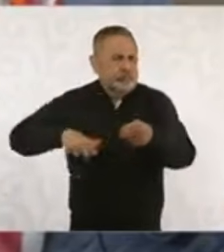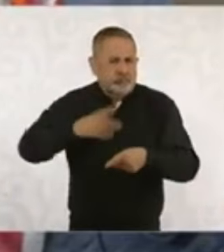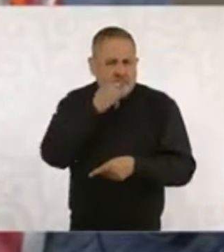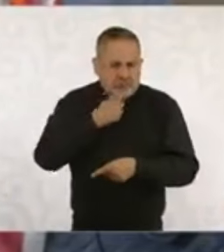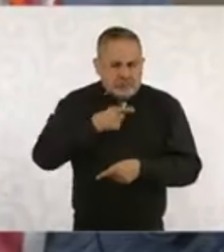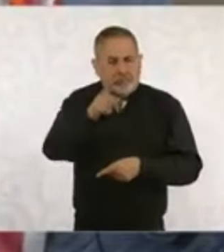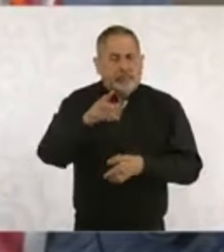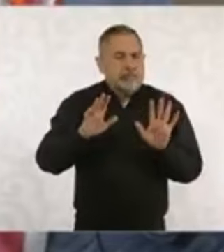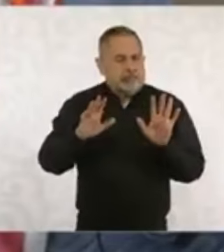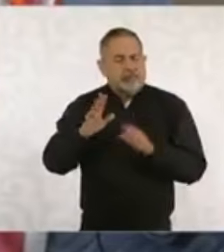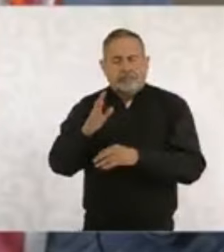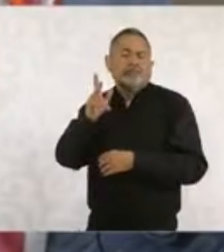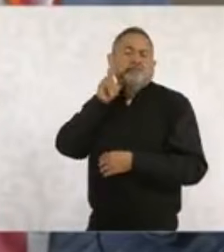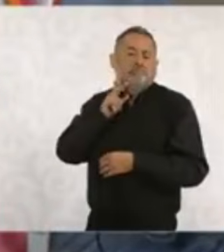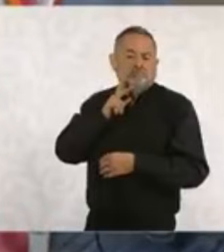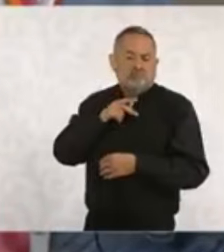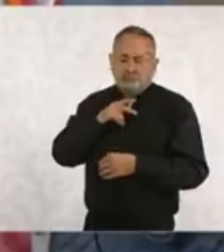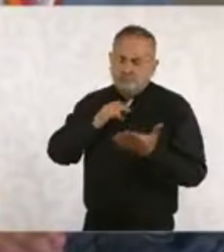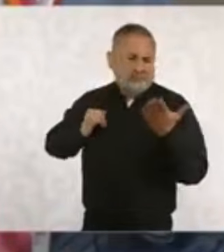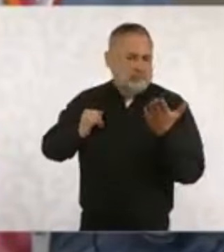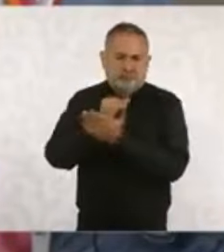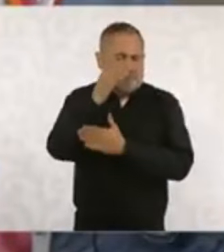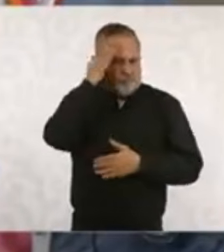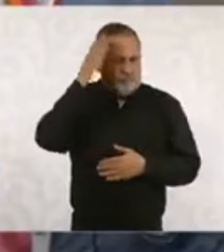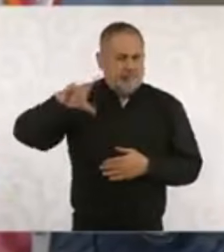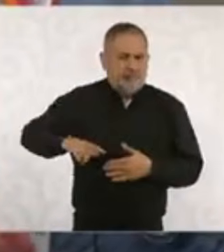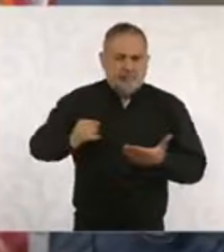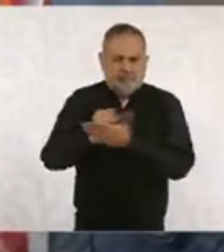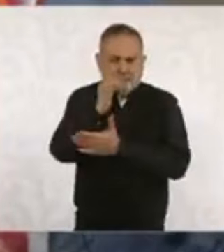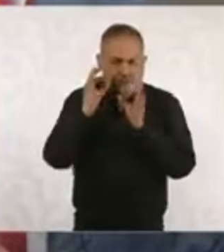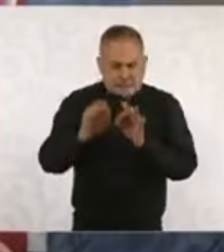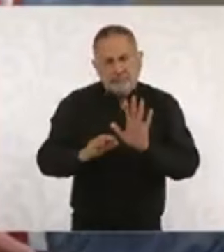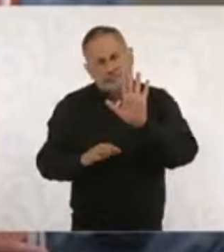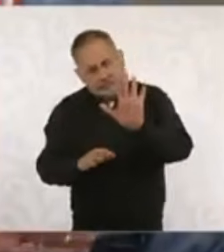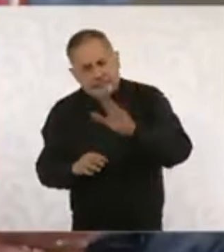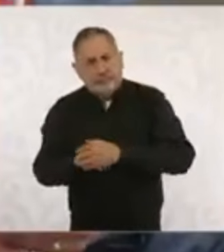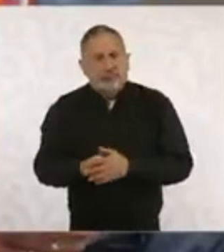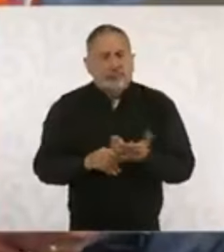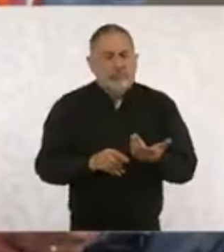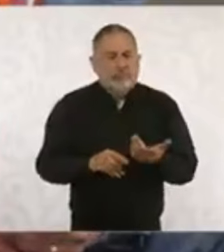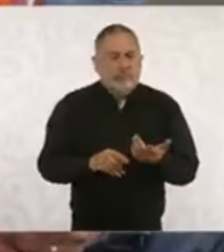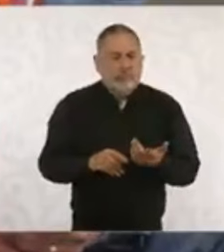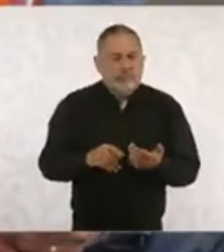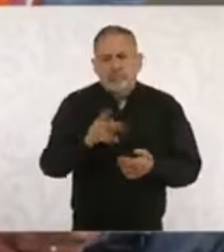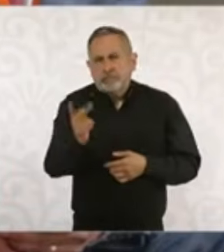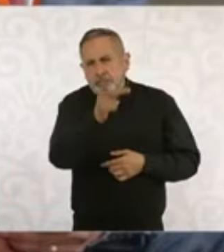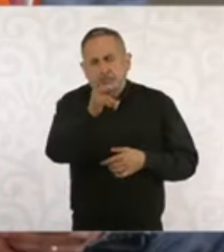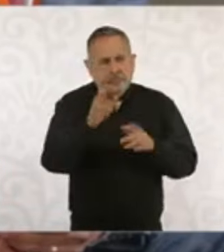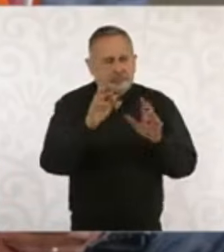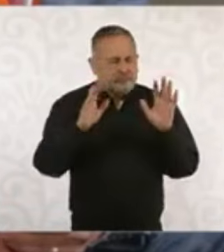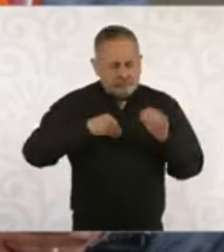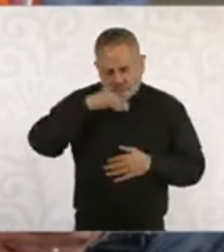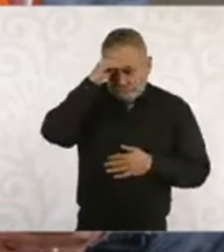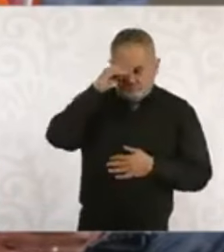toma decisiones de manera autónoma y soberana. ¿Puede confirmar entonces que no hubo ninguna